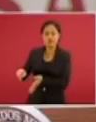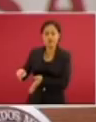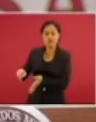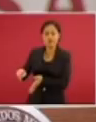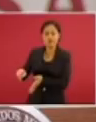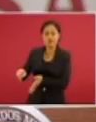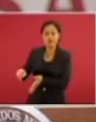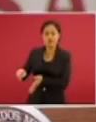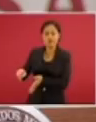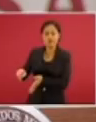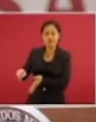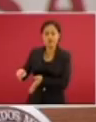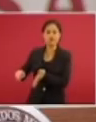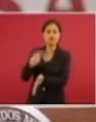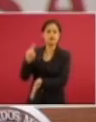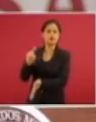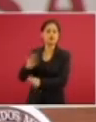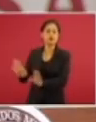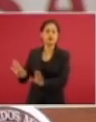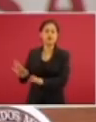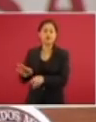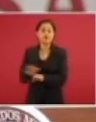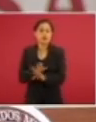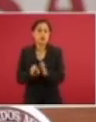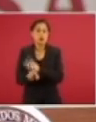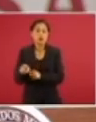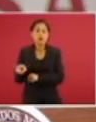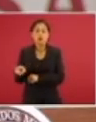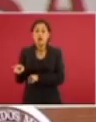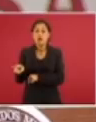a esta nación asiática. Se